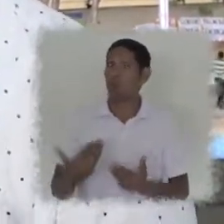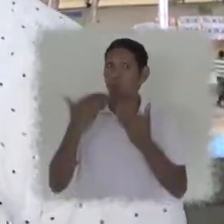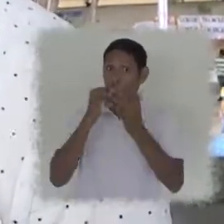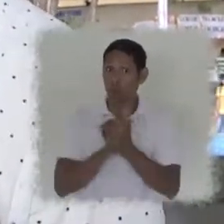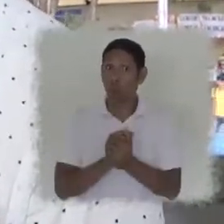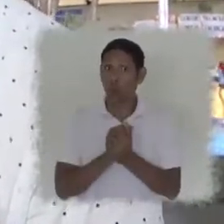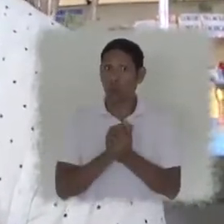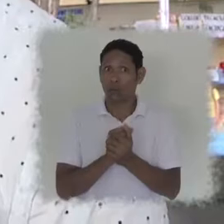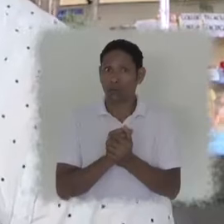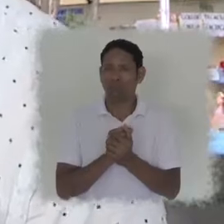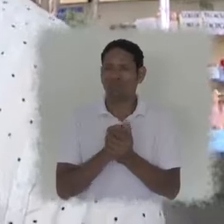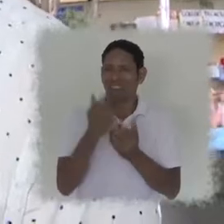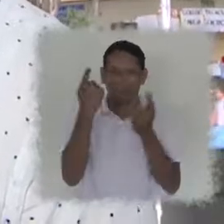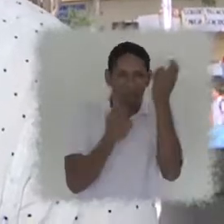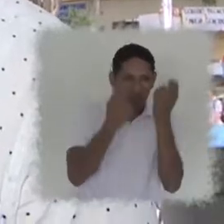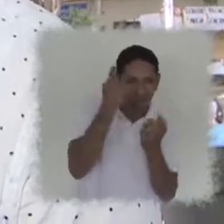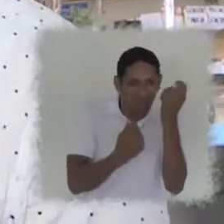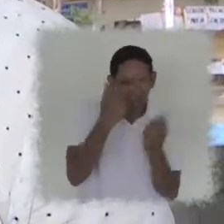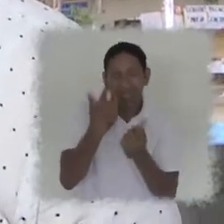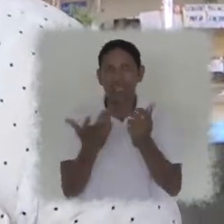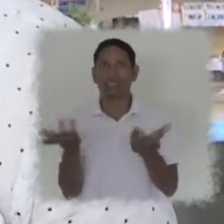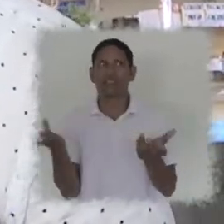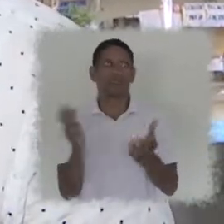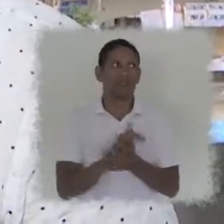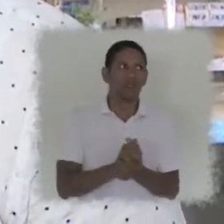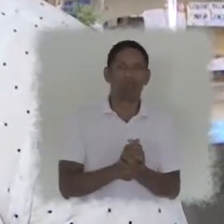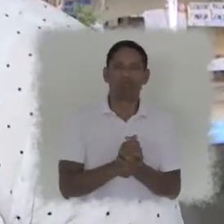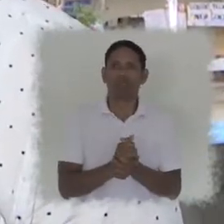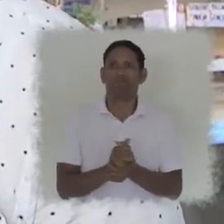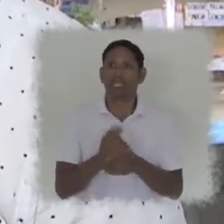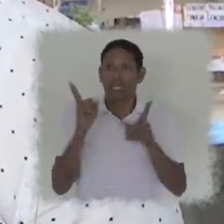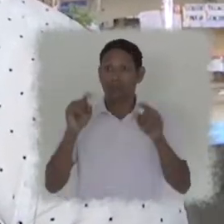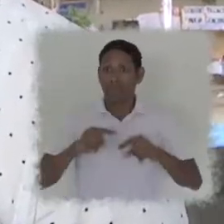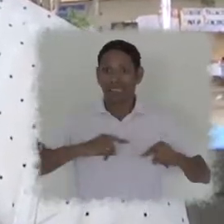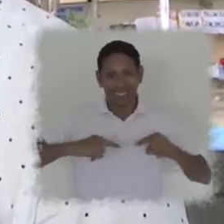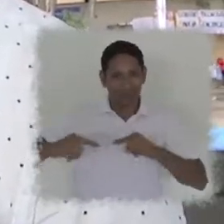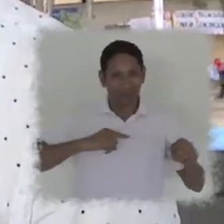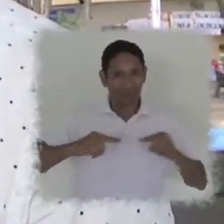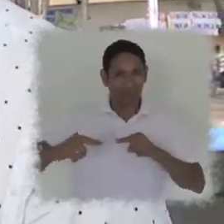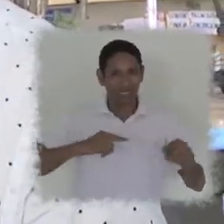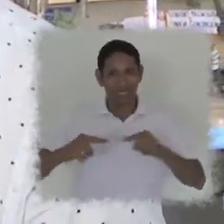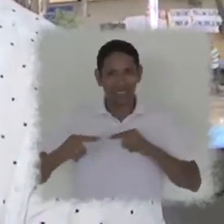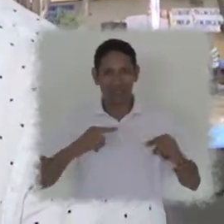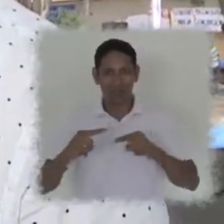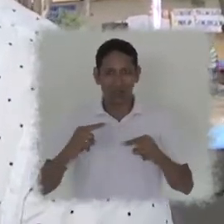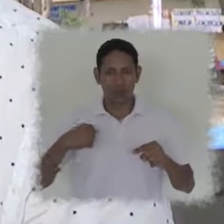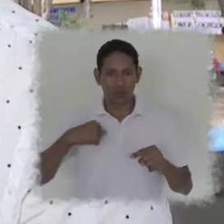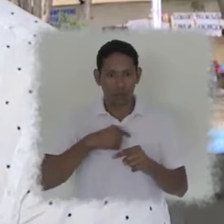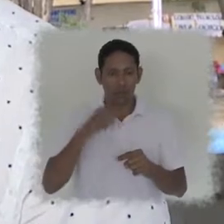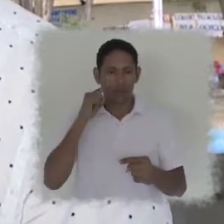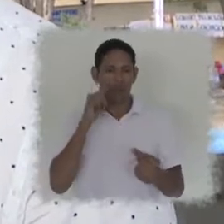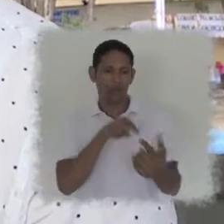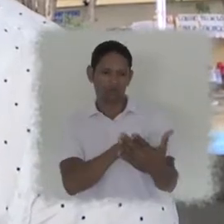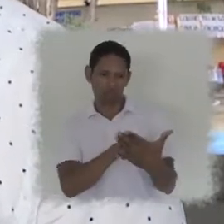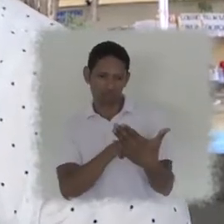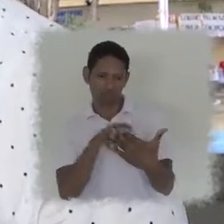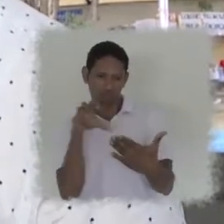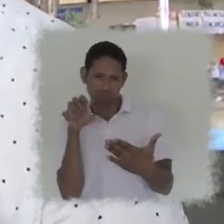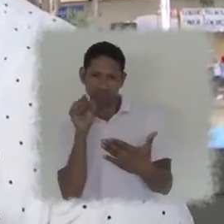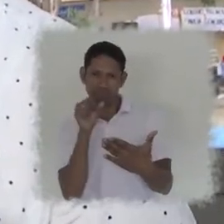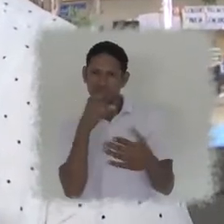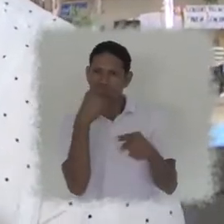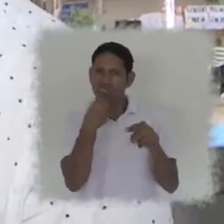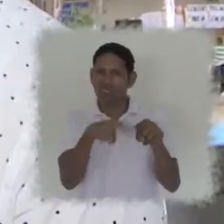posgrados, ha generado posgrados en finanzas, en el tema de también de administración, donde nosotros podemos